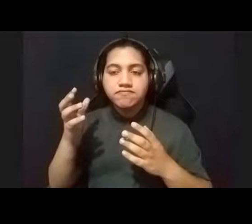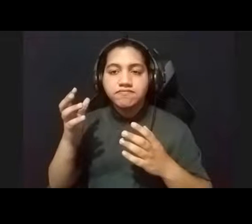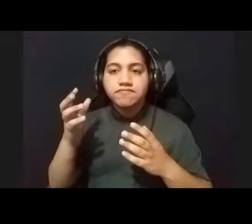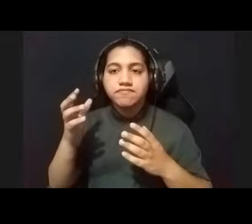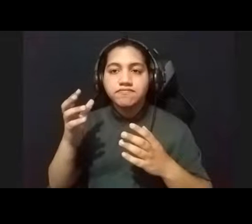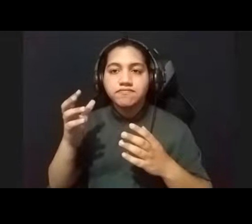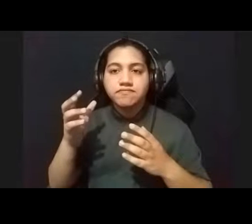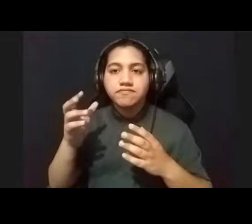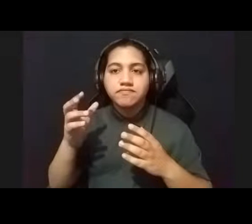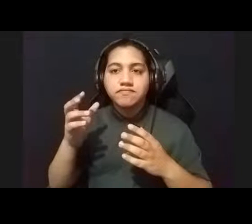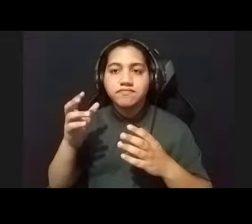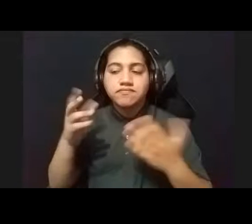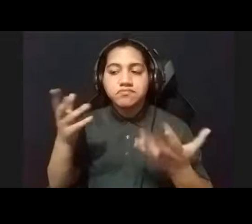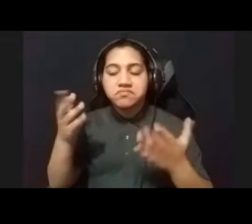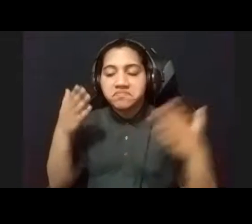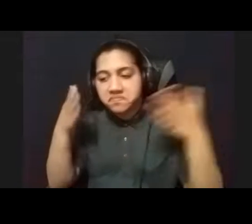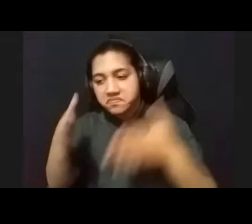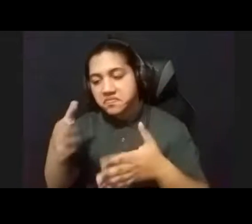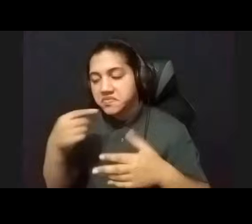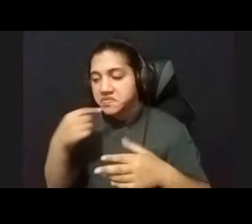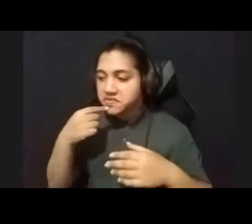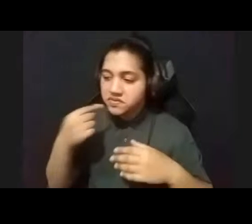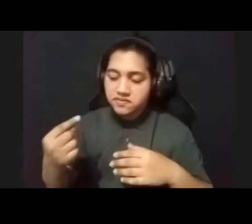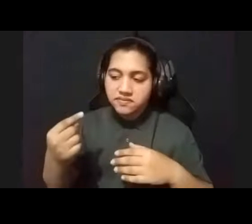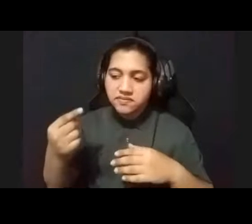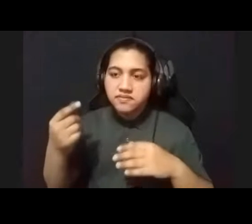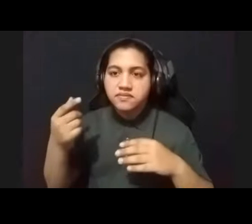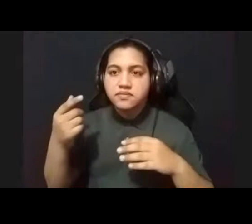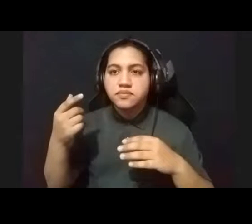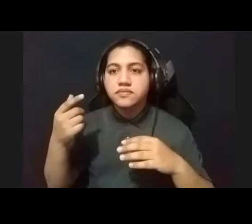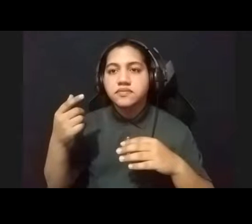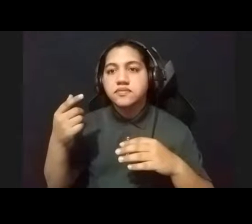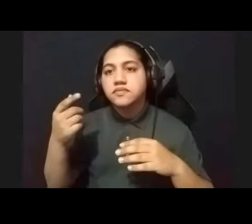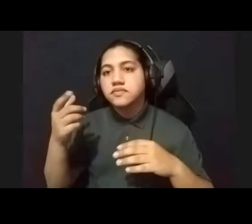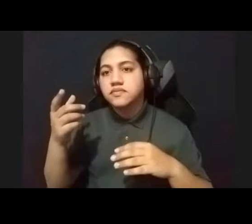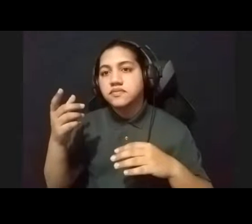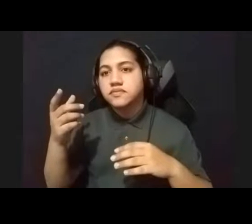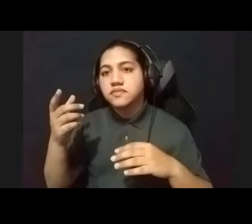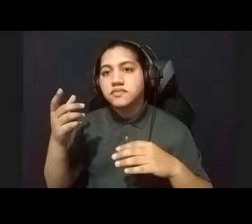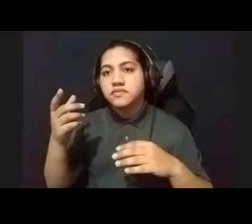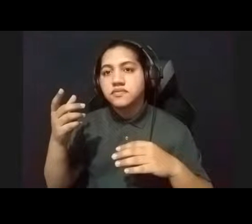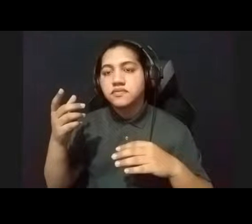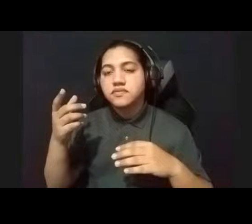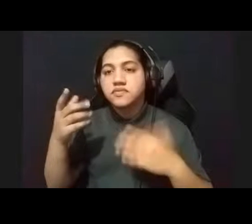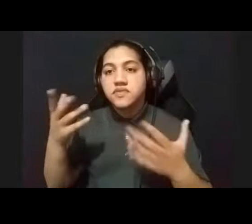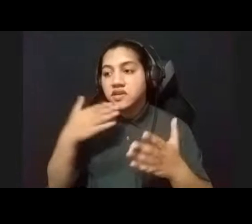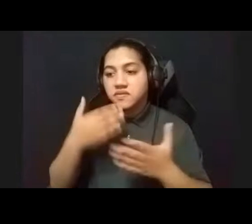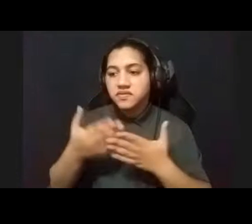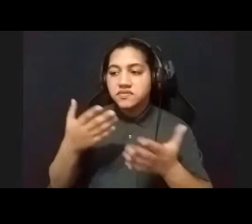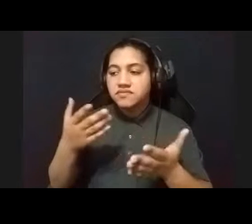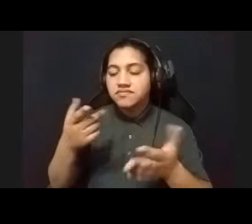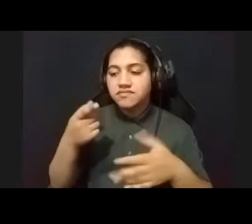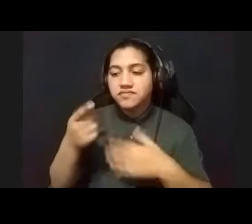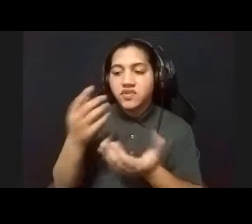pues trabajar o decir, o tal vez querían en ese momento, pues mira, qué bueno que se cayó en la olla